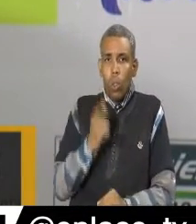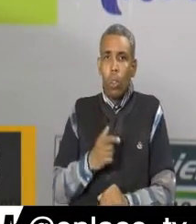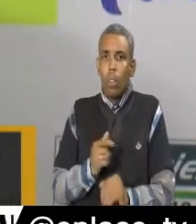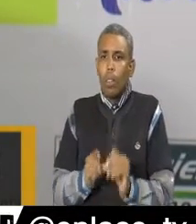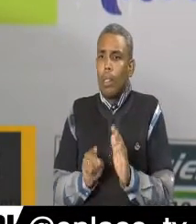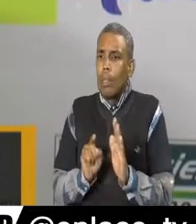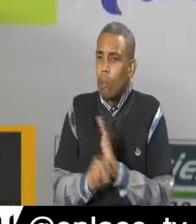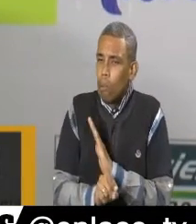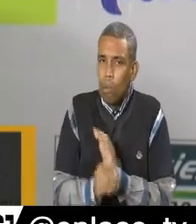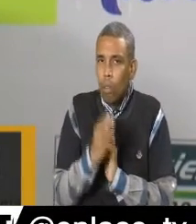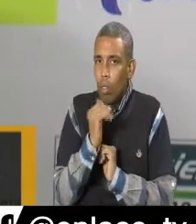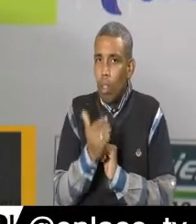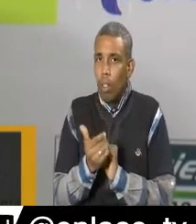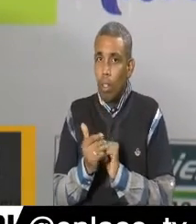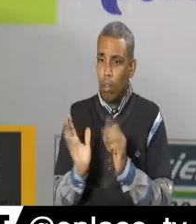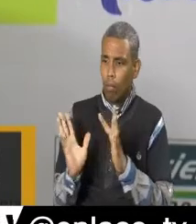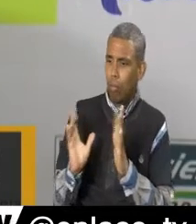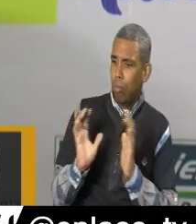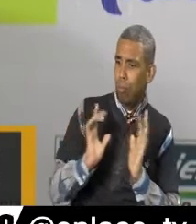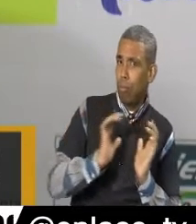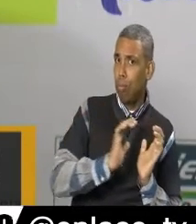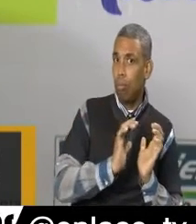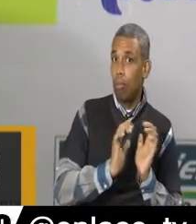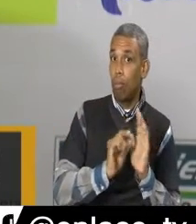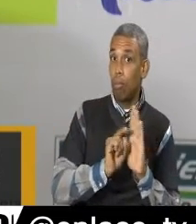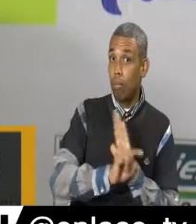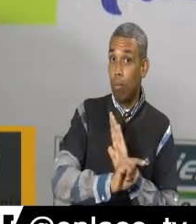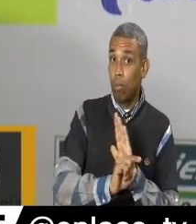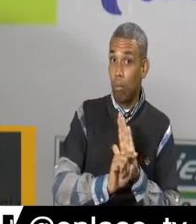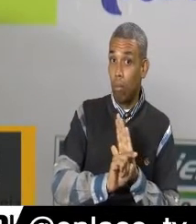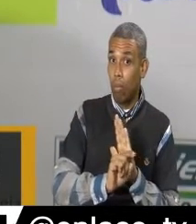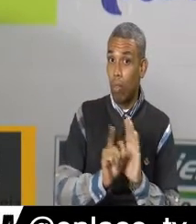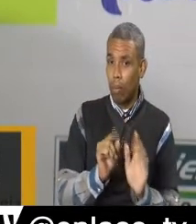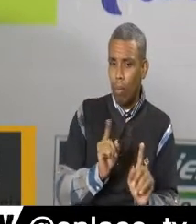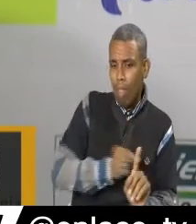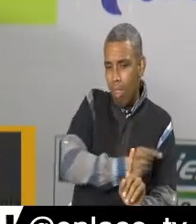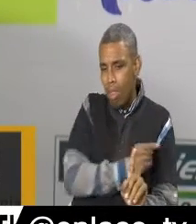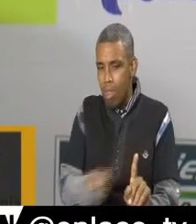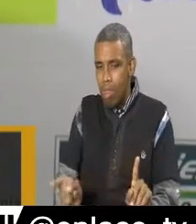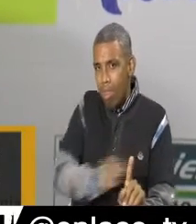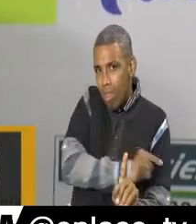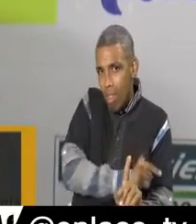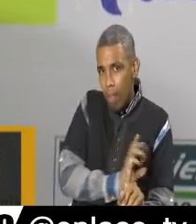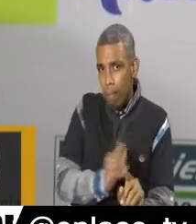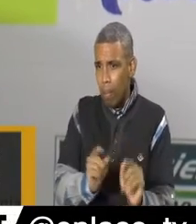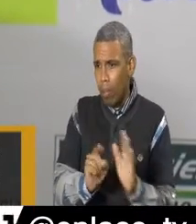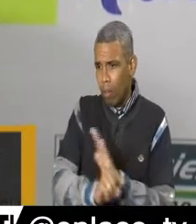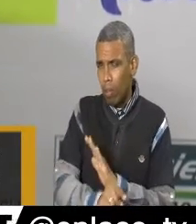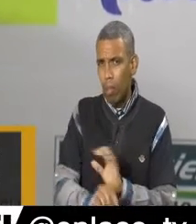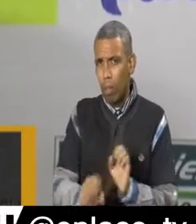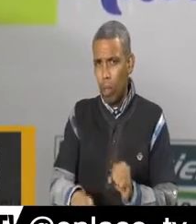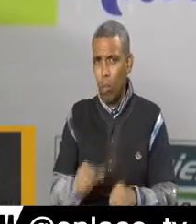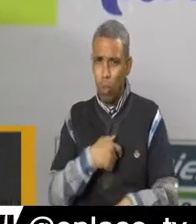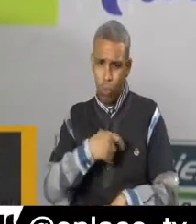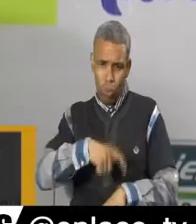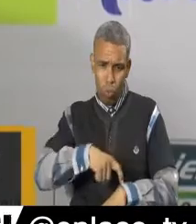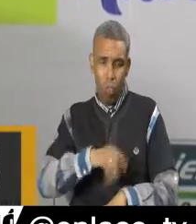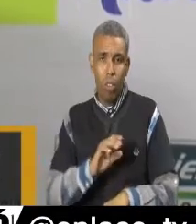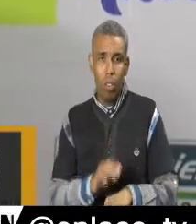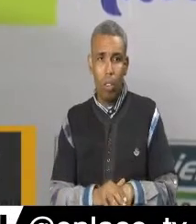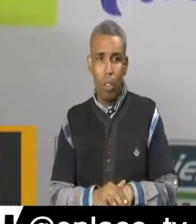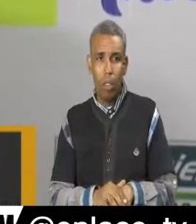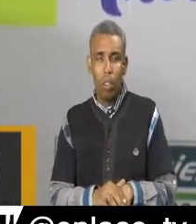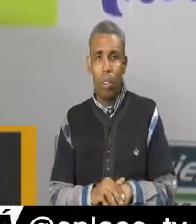Quiero significar con eso, si vamos más a fondo, que nosotros durante todo el partido